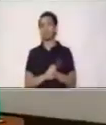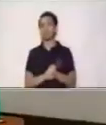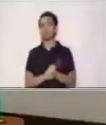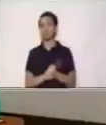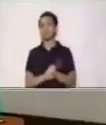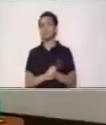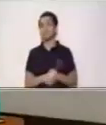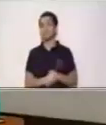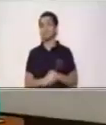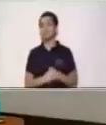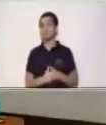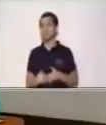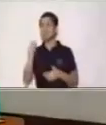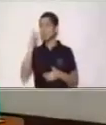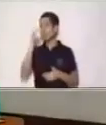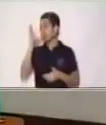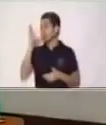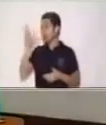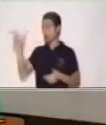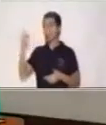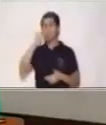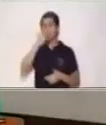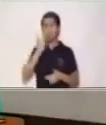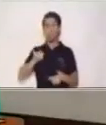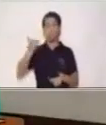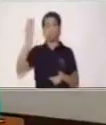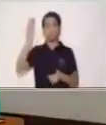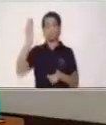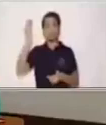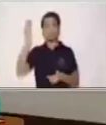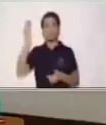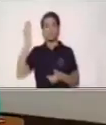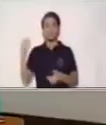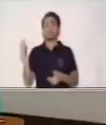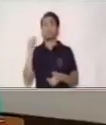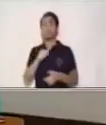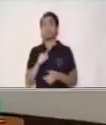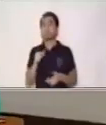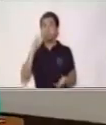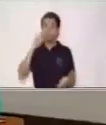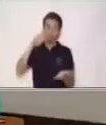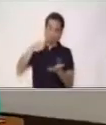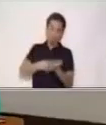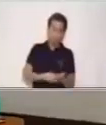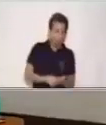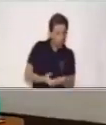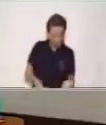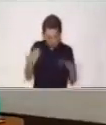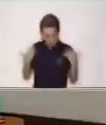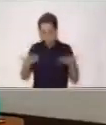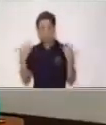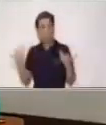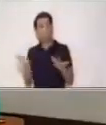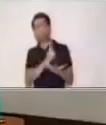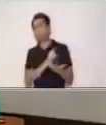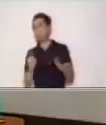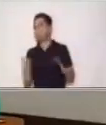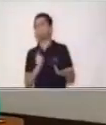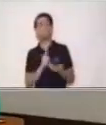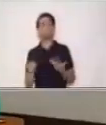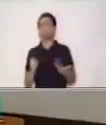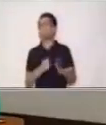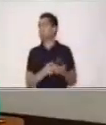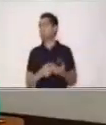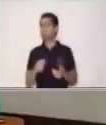El caso es que Pinocho estaba grave y en sí de su desmayo no volvía, y el